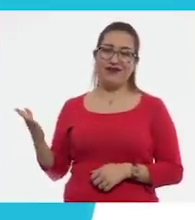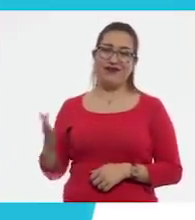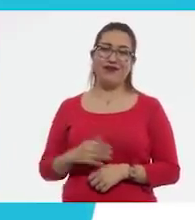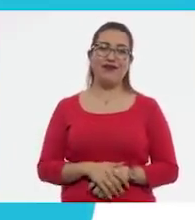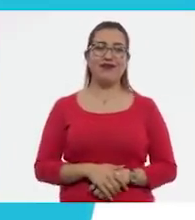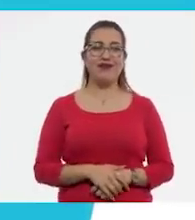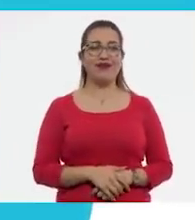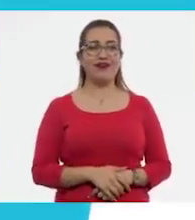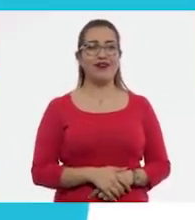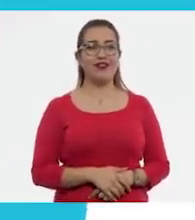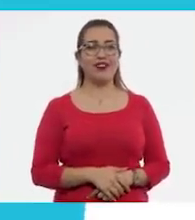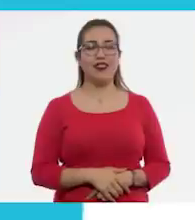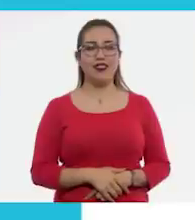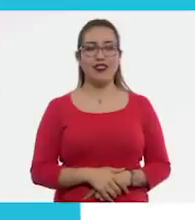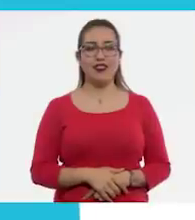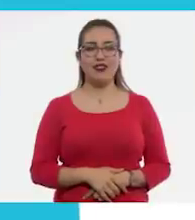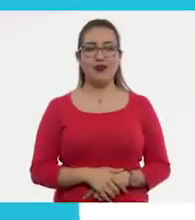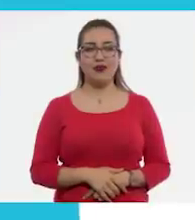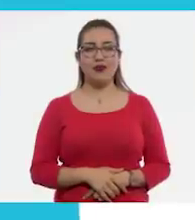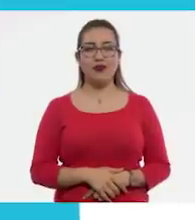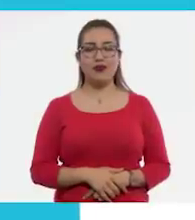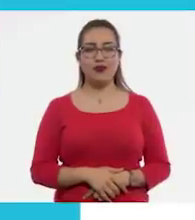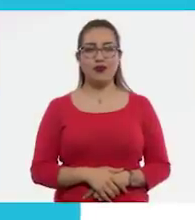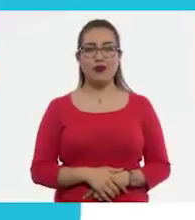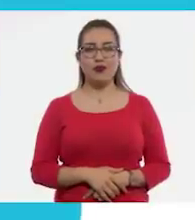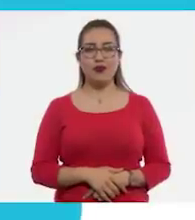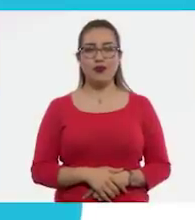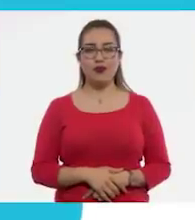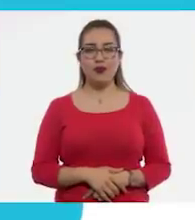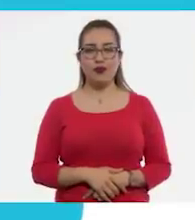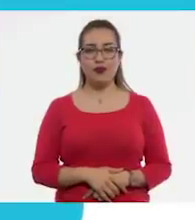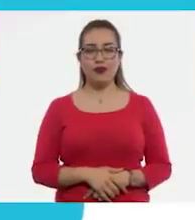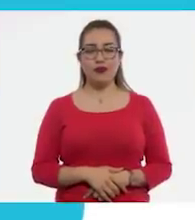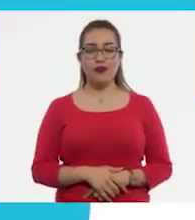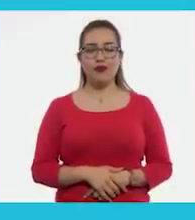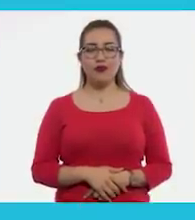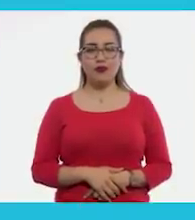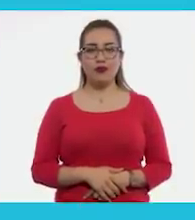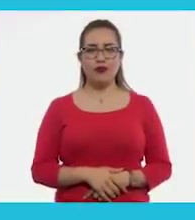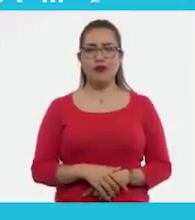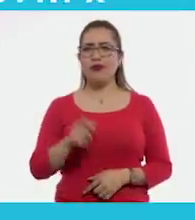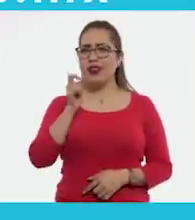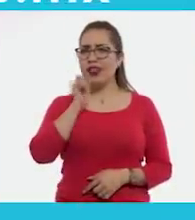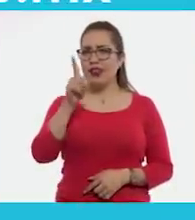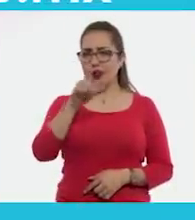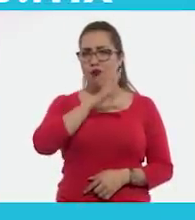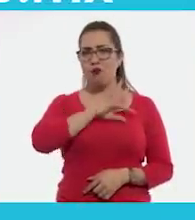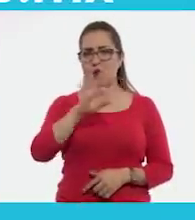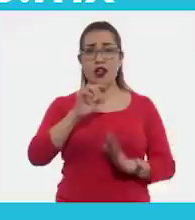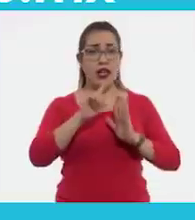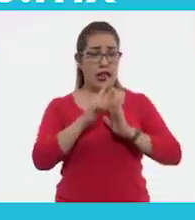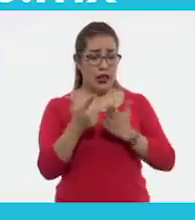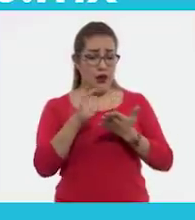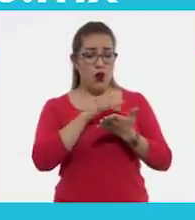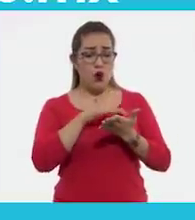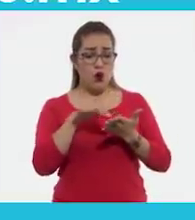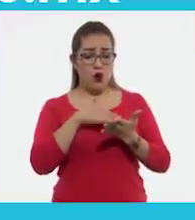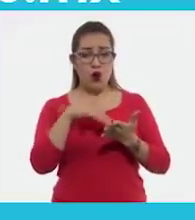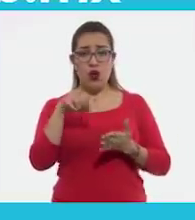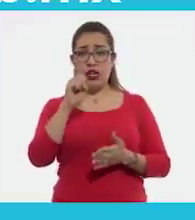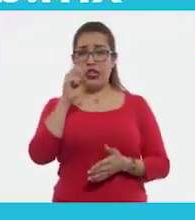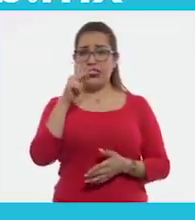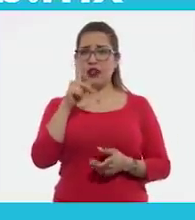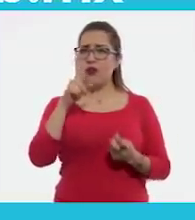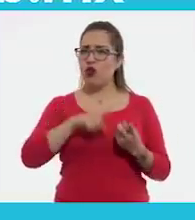55 41 72 04 13. 100 líneas. También puedes encontrar los libros de texto en la